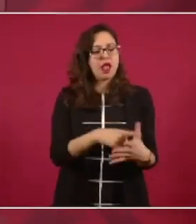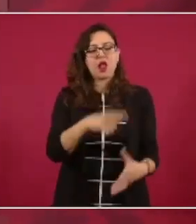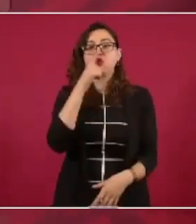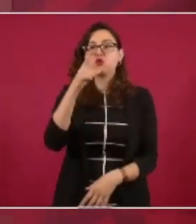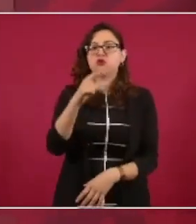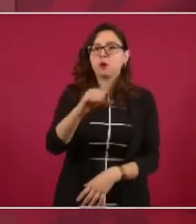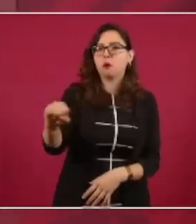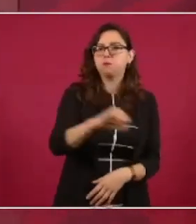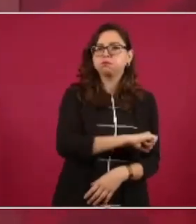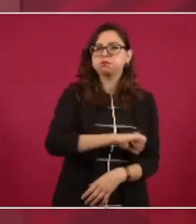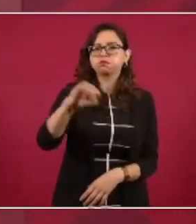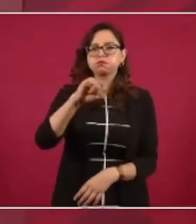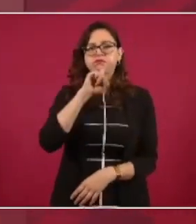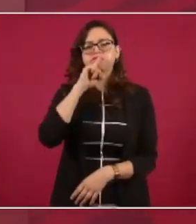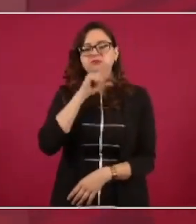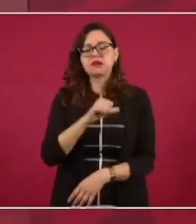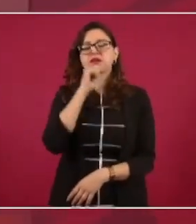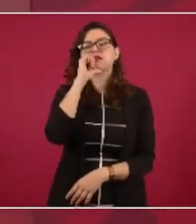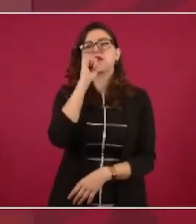Y